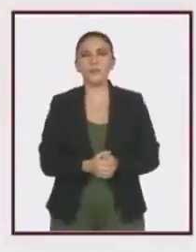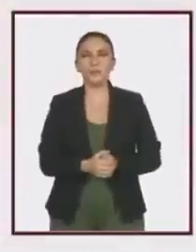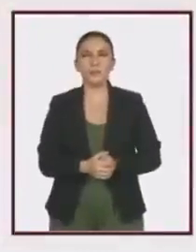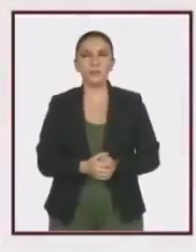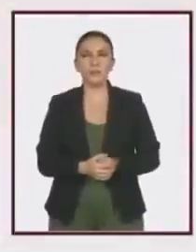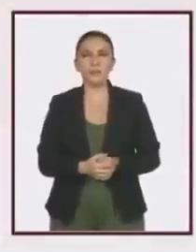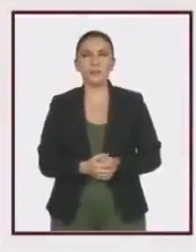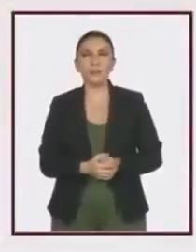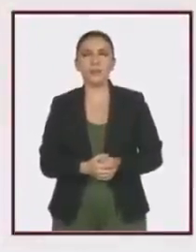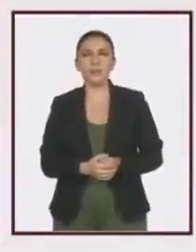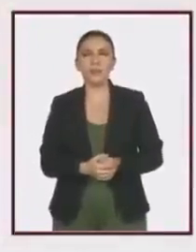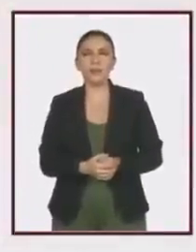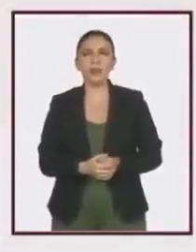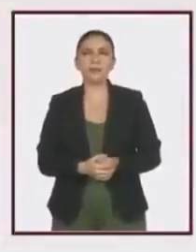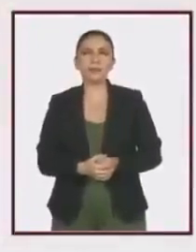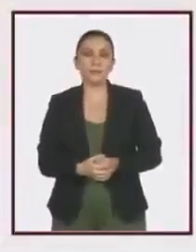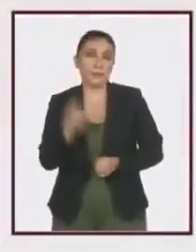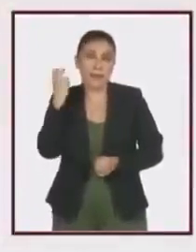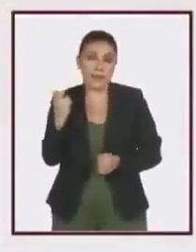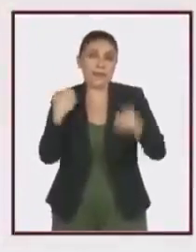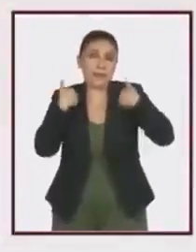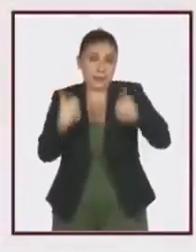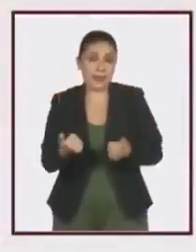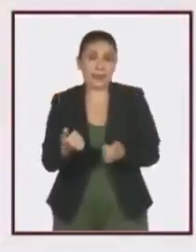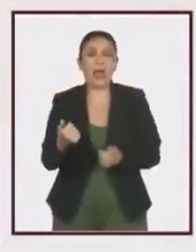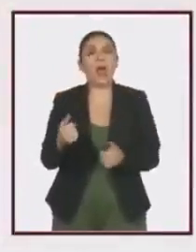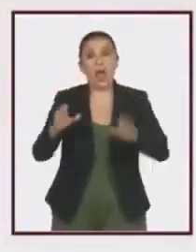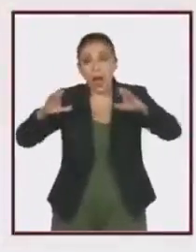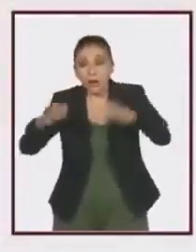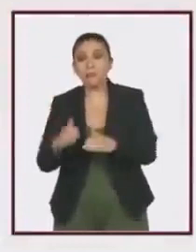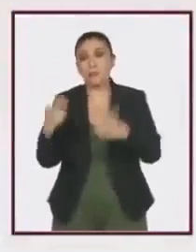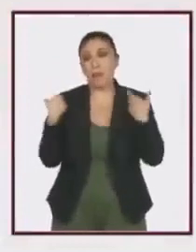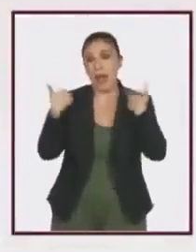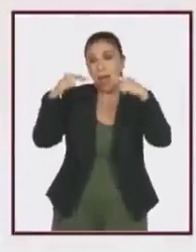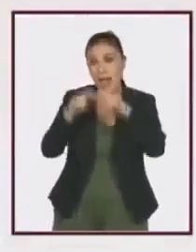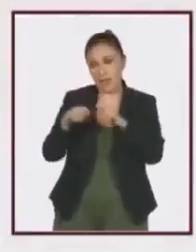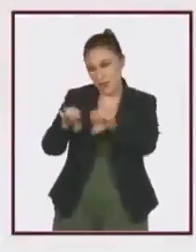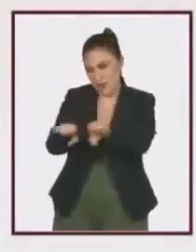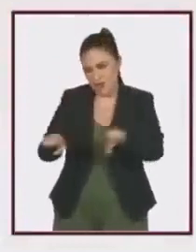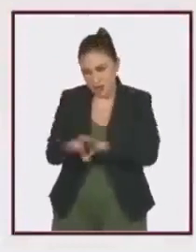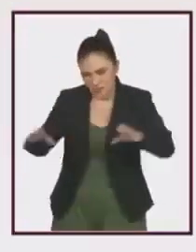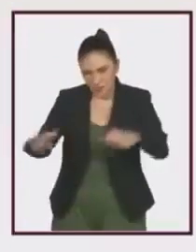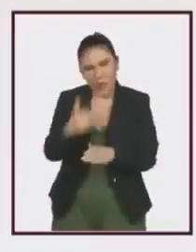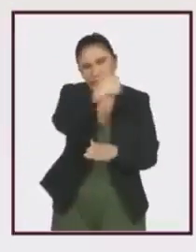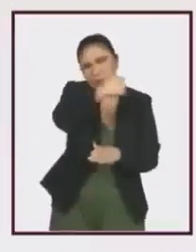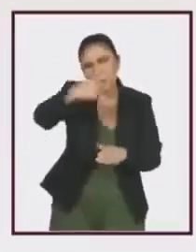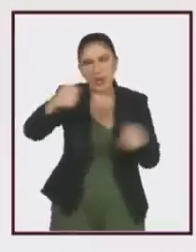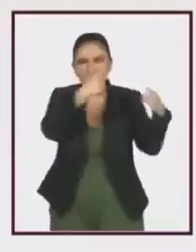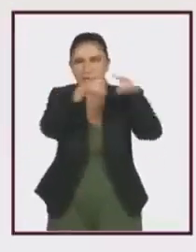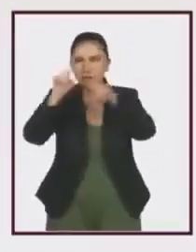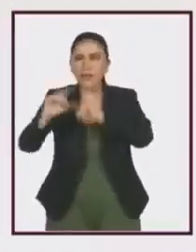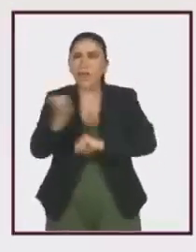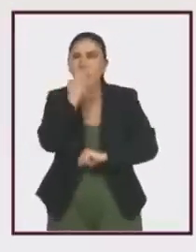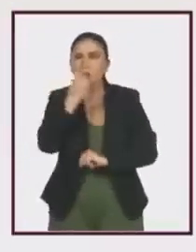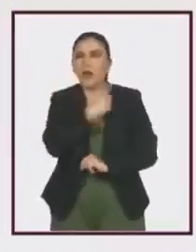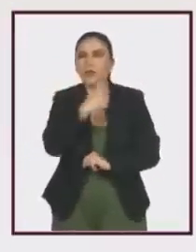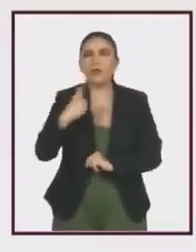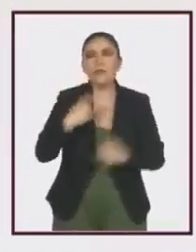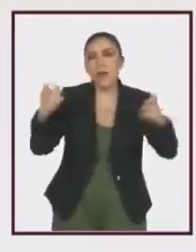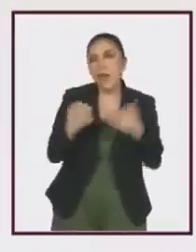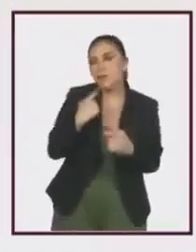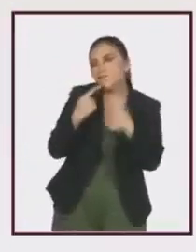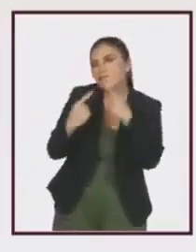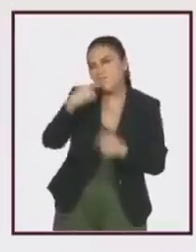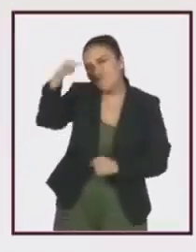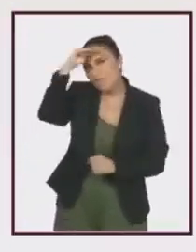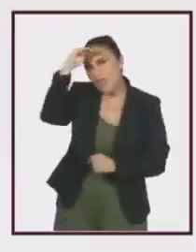Esto implica que el colectivo docente de cada escuela delibere y reflexione acerca de cuáles